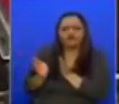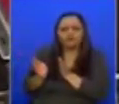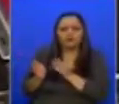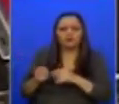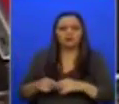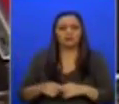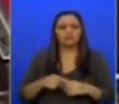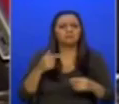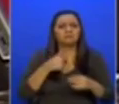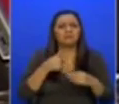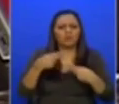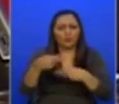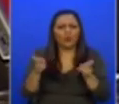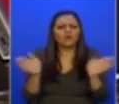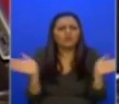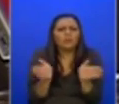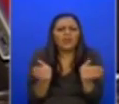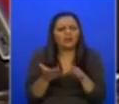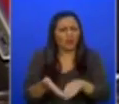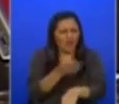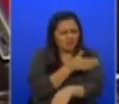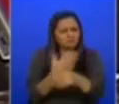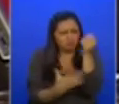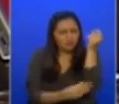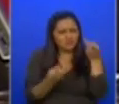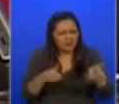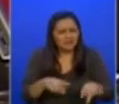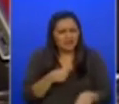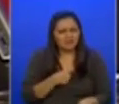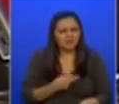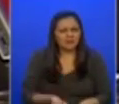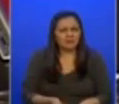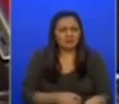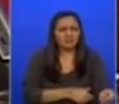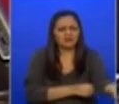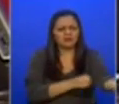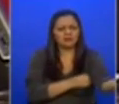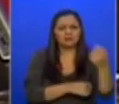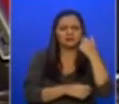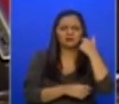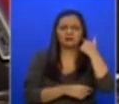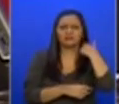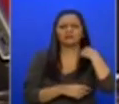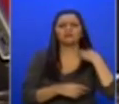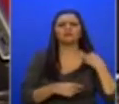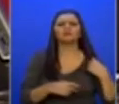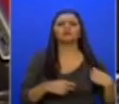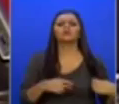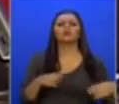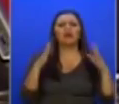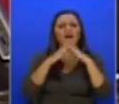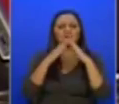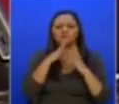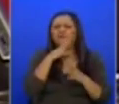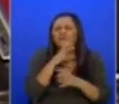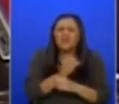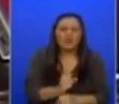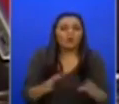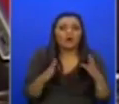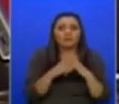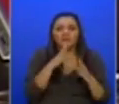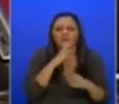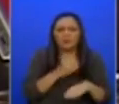de lo angosto que era el el cuarto, ¿no? No tenía ni puerta, era una casa de construcción mixta muy vieja,